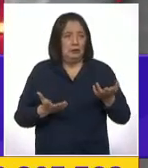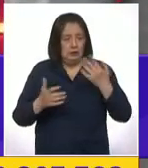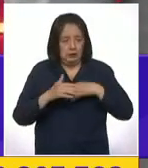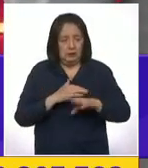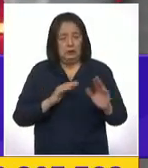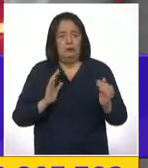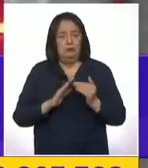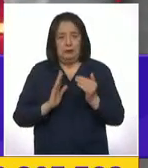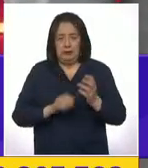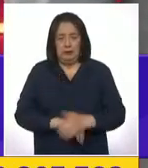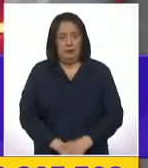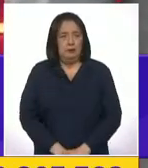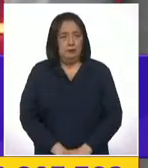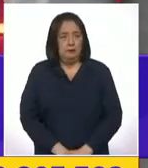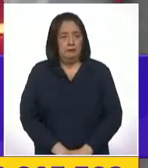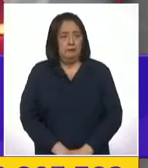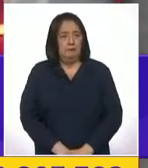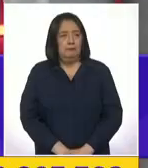domicilio.